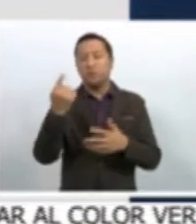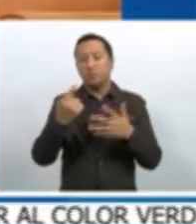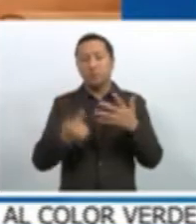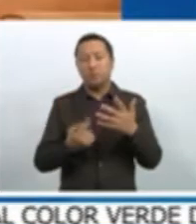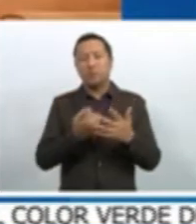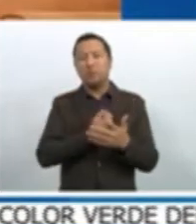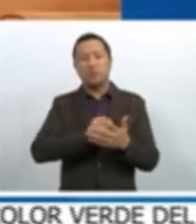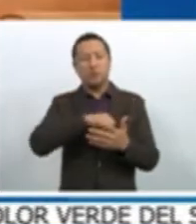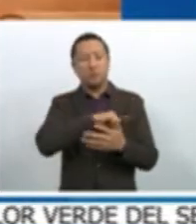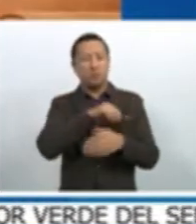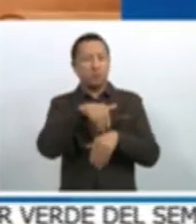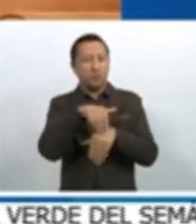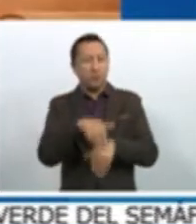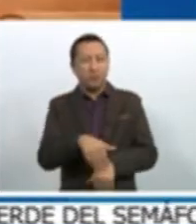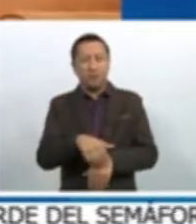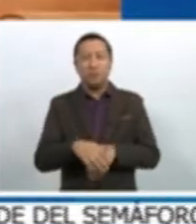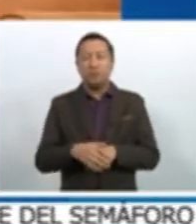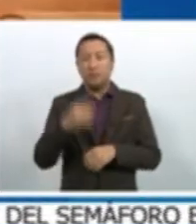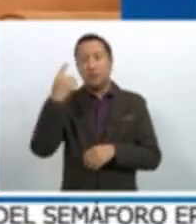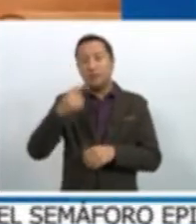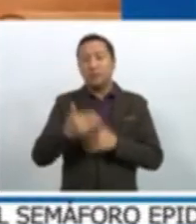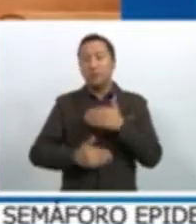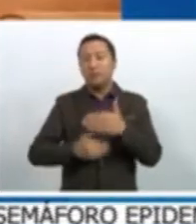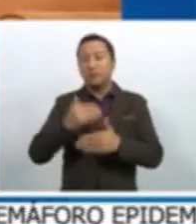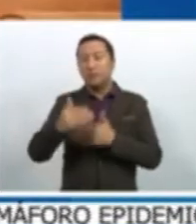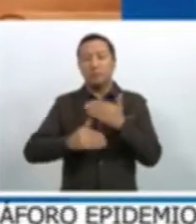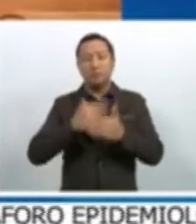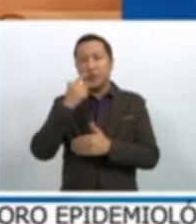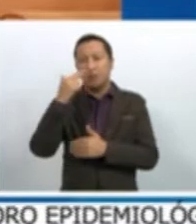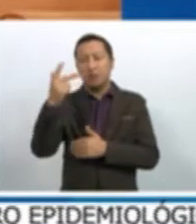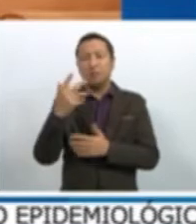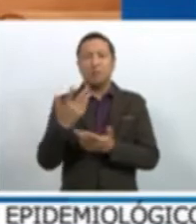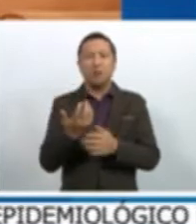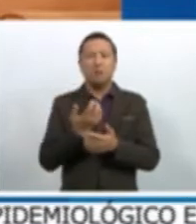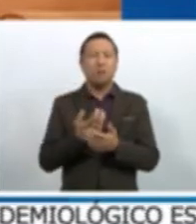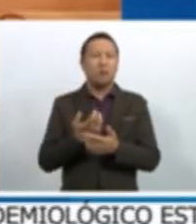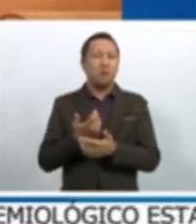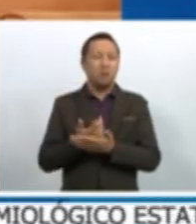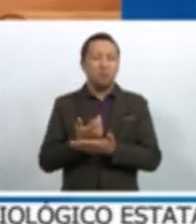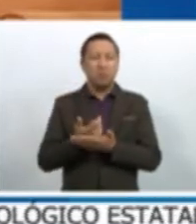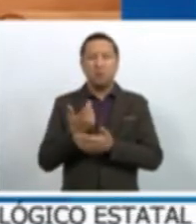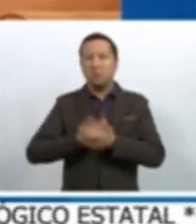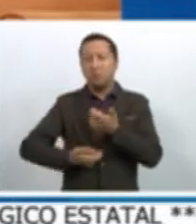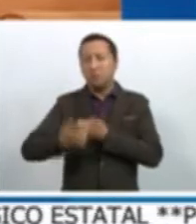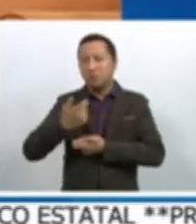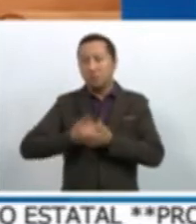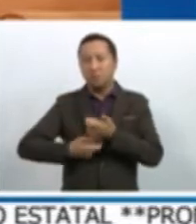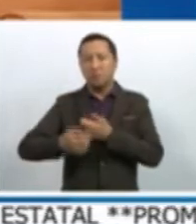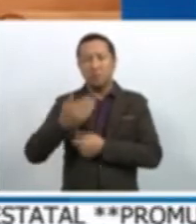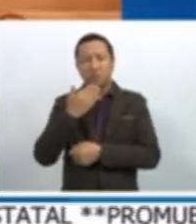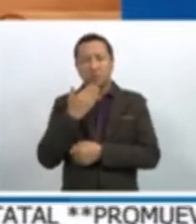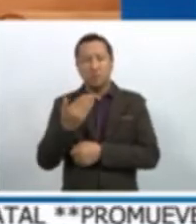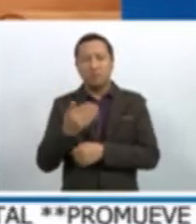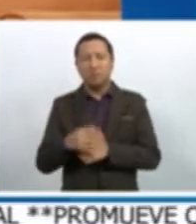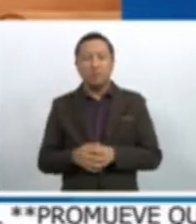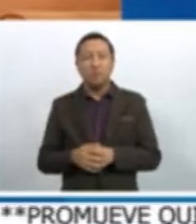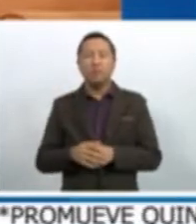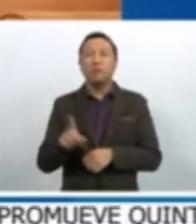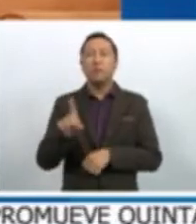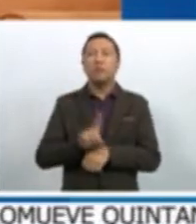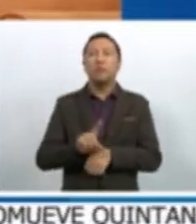rápido hacia la recuperación económica y la generación de empleos. En el mensaje que dirigió la noche de este jueves a